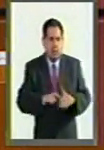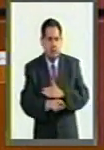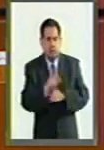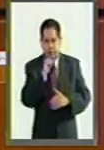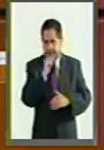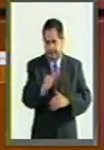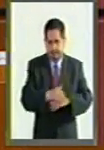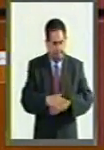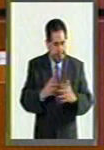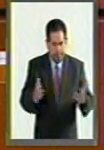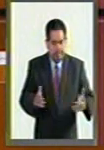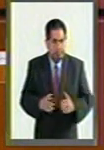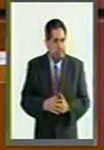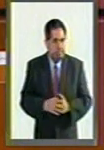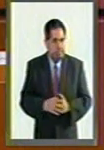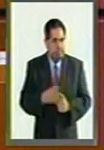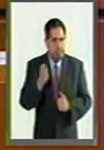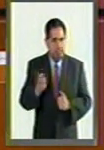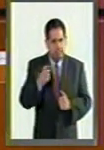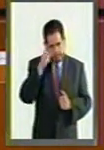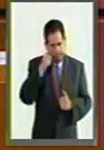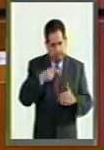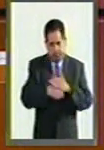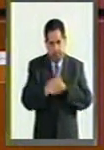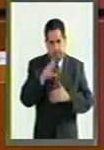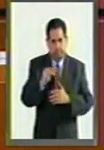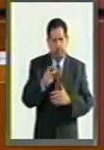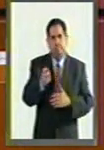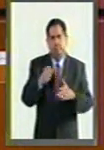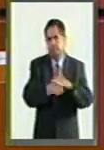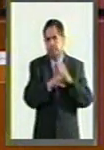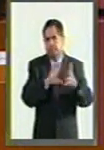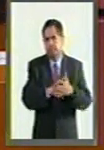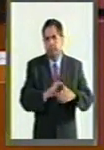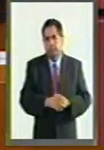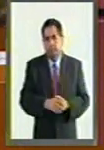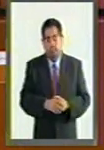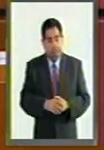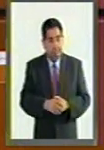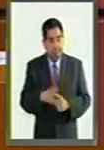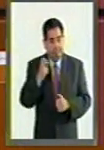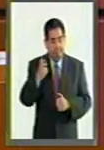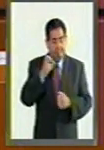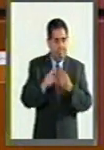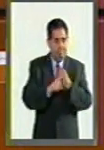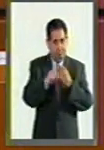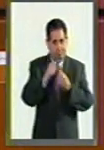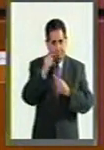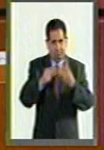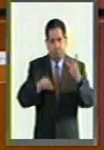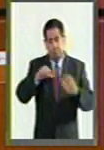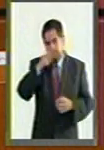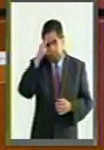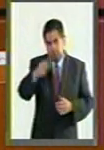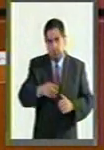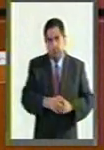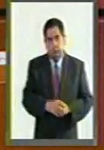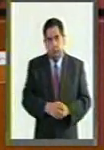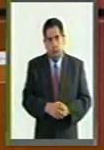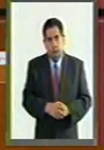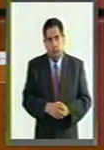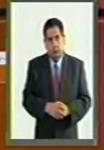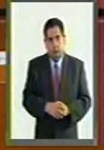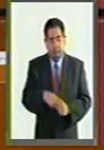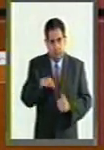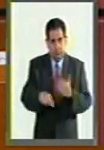de acceder al chantaje de la policía. De ese tamaño es el problema que tenemos hoy en México. Y